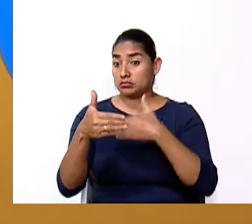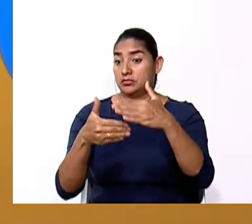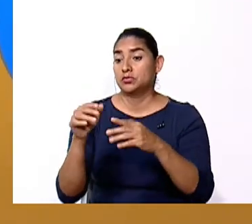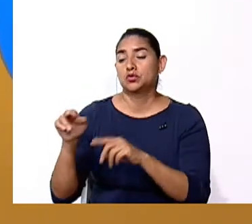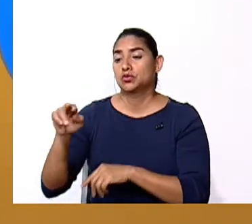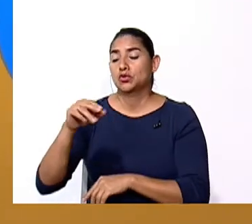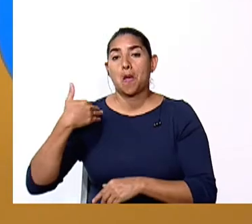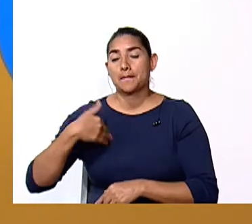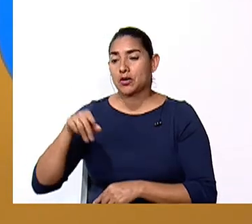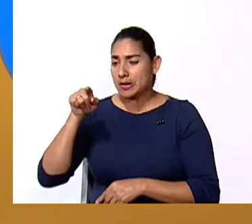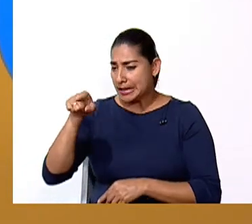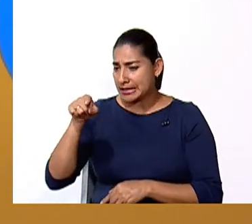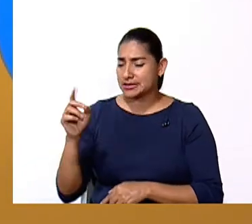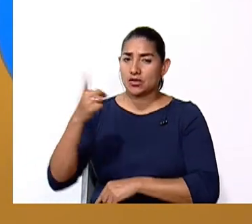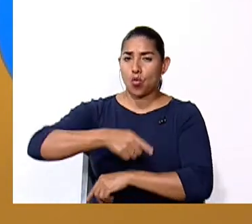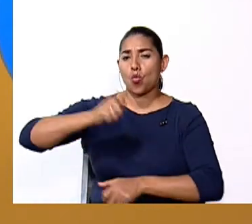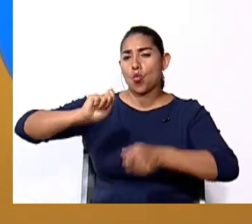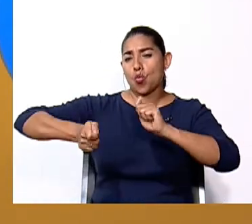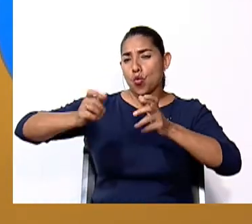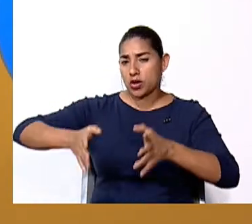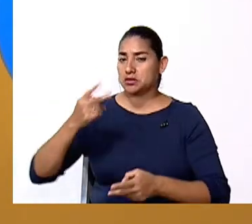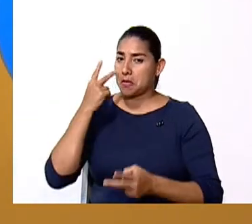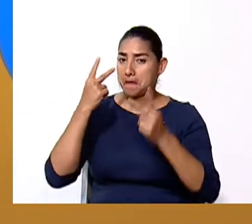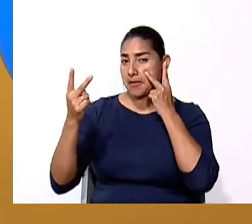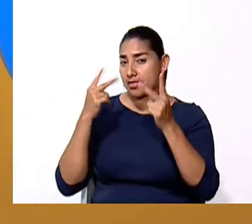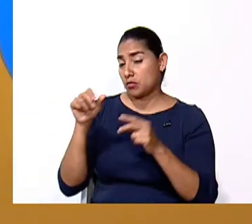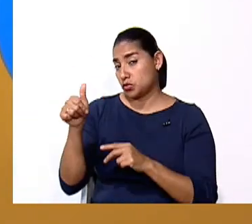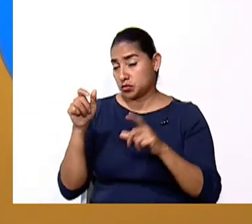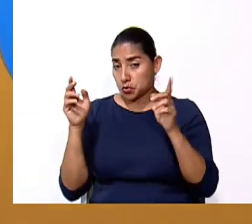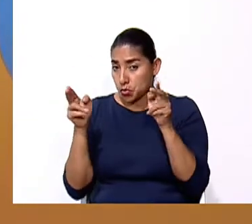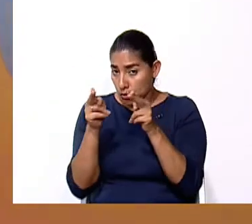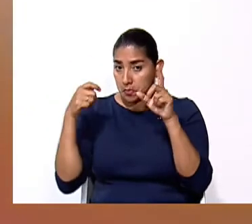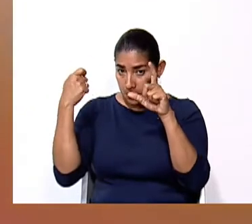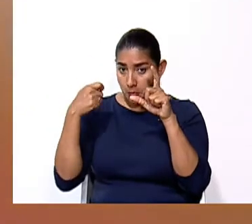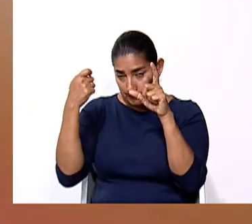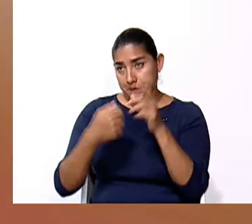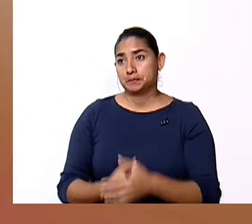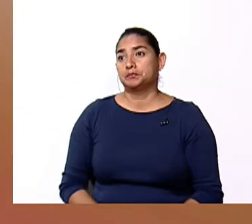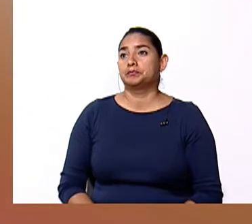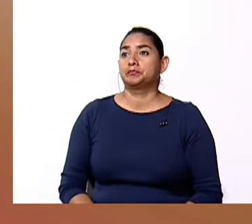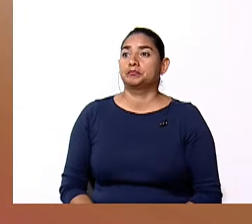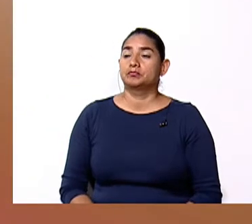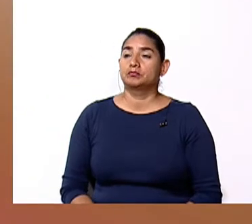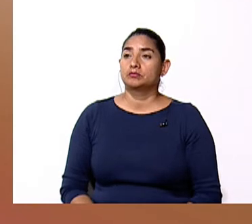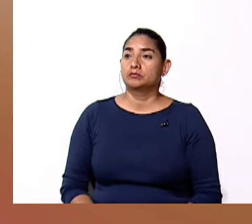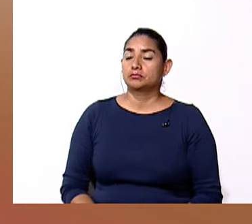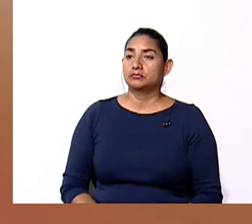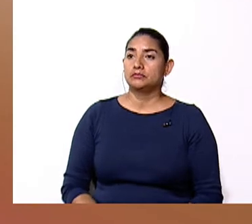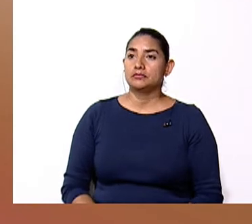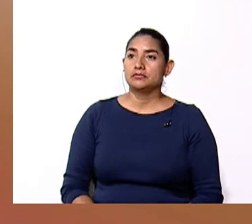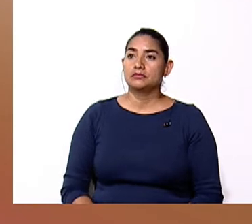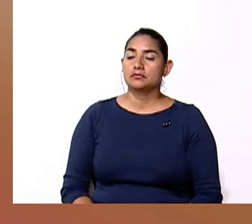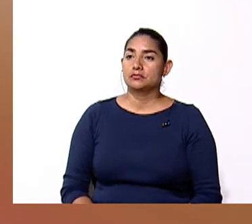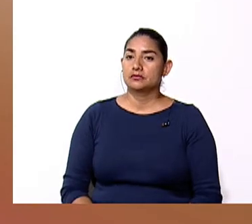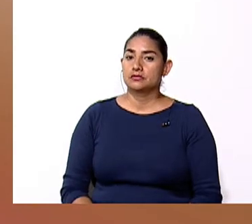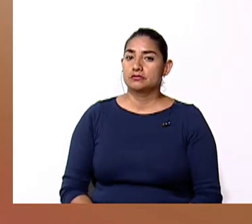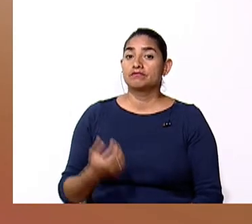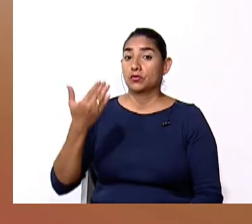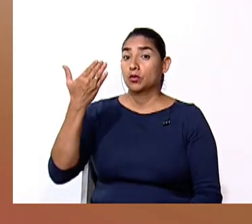Vamos a ver esta imagen. Diego Gutiérrez fue un conquistador que